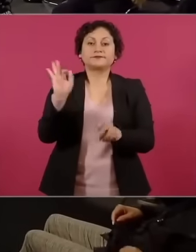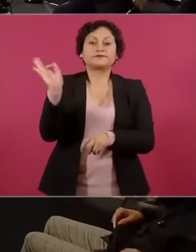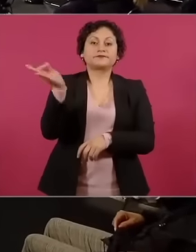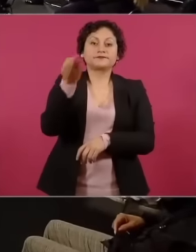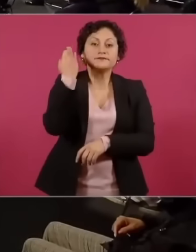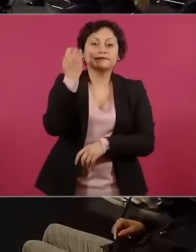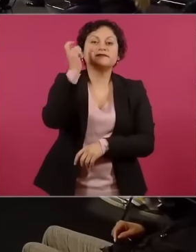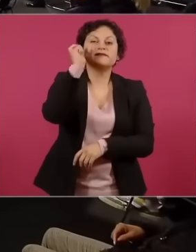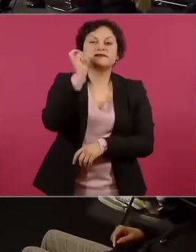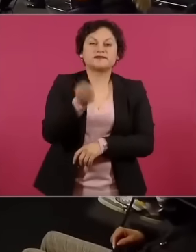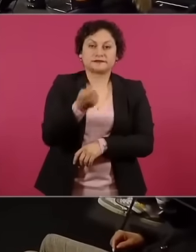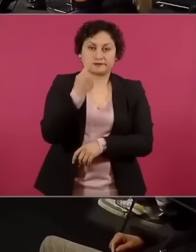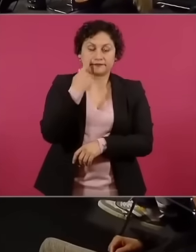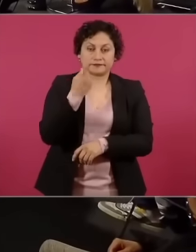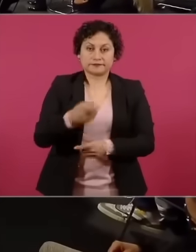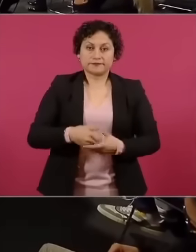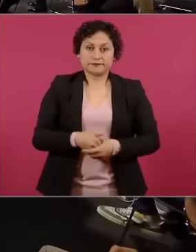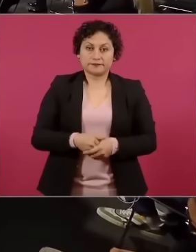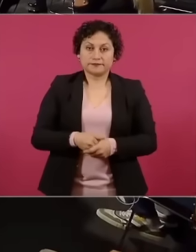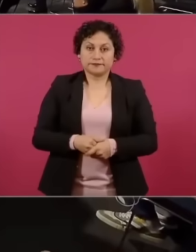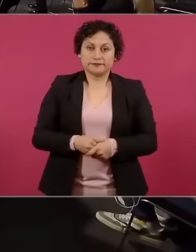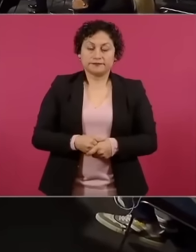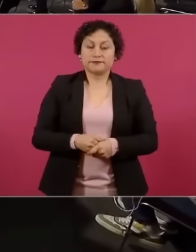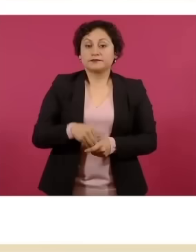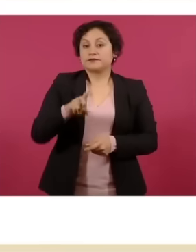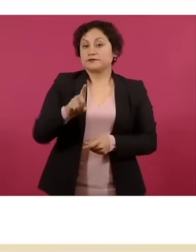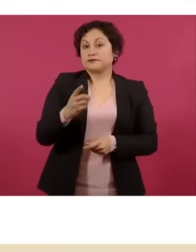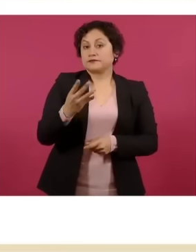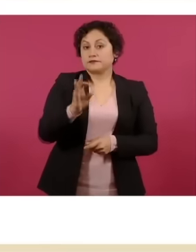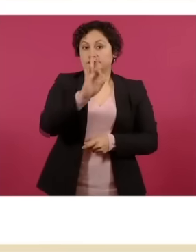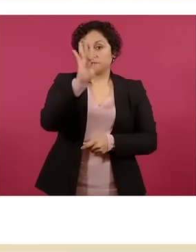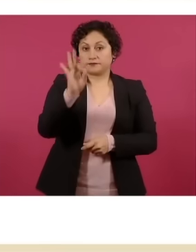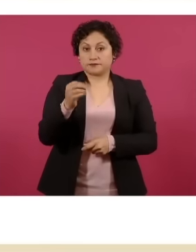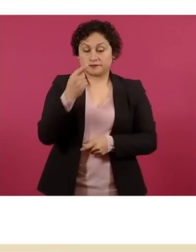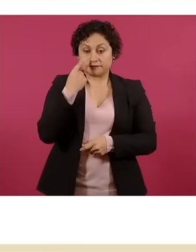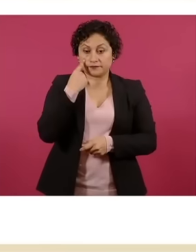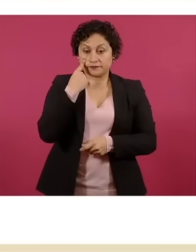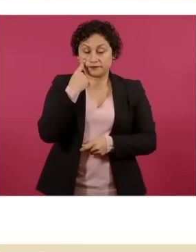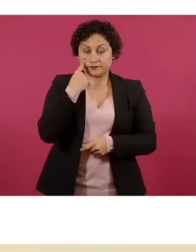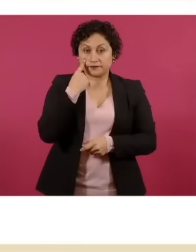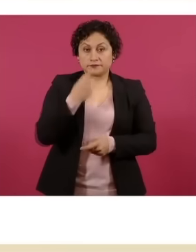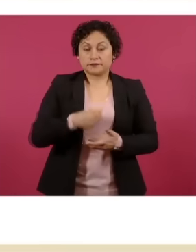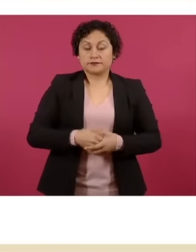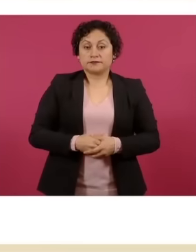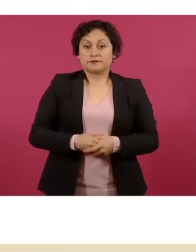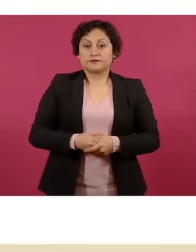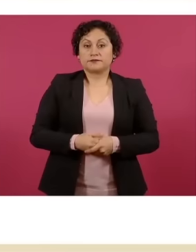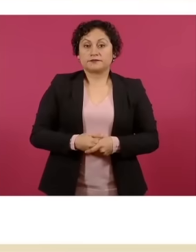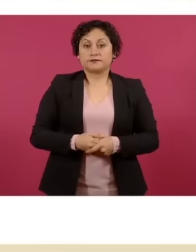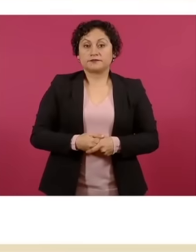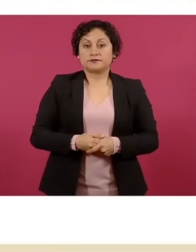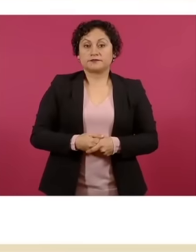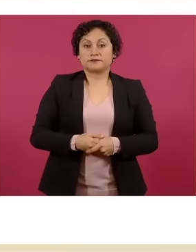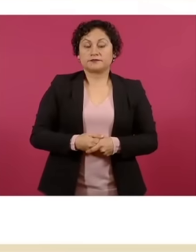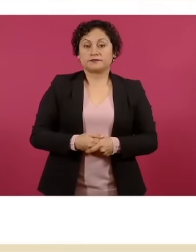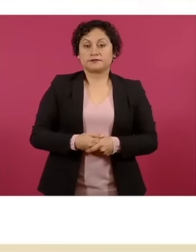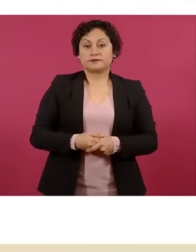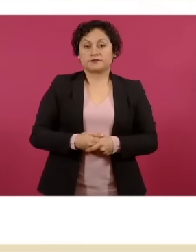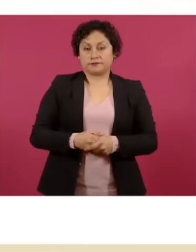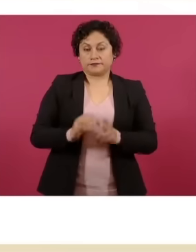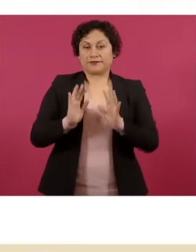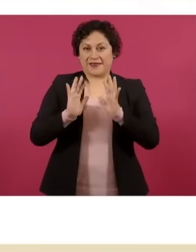34% menos. Ya quedamos en